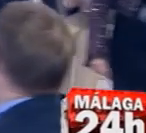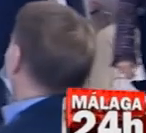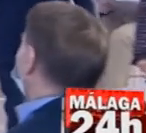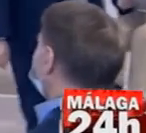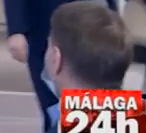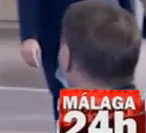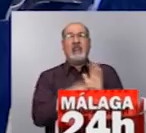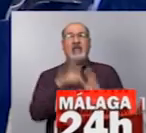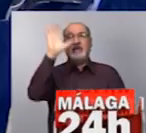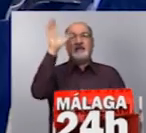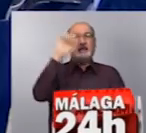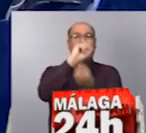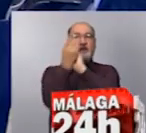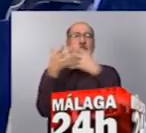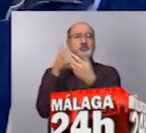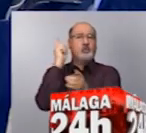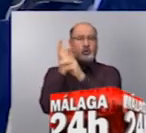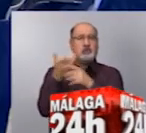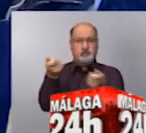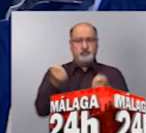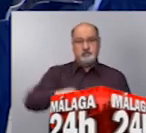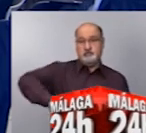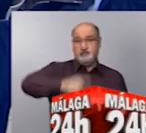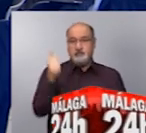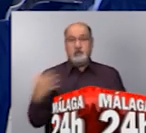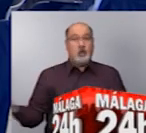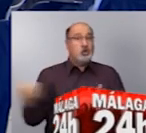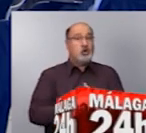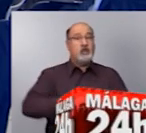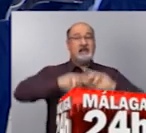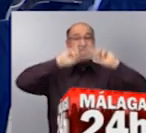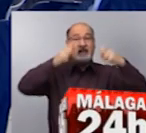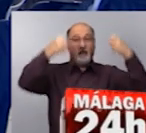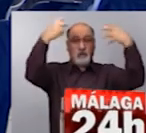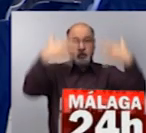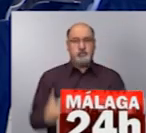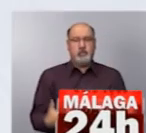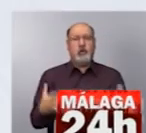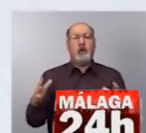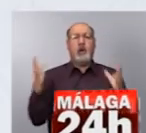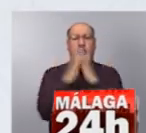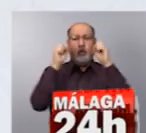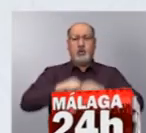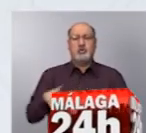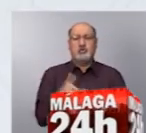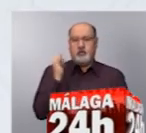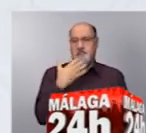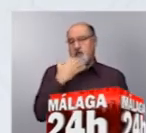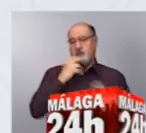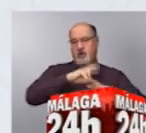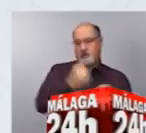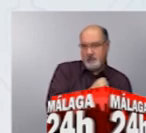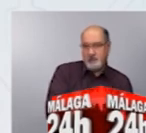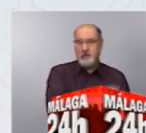las pensiones. Reformas todas ellas que cuentan con un amplio acuerdo social, como es, por ejemplo, la reforma laboral o la reforma de